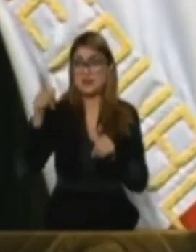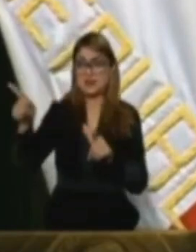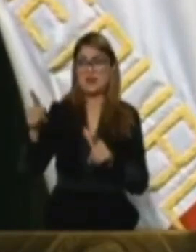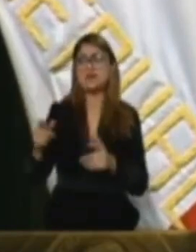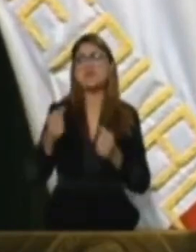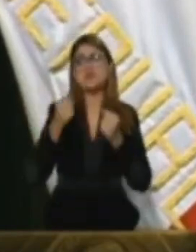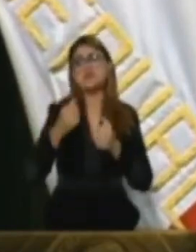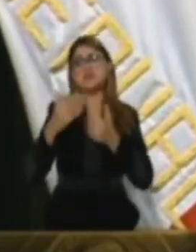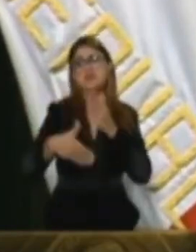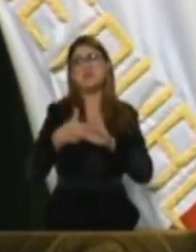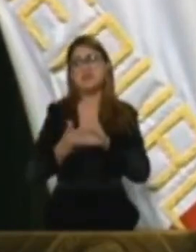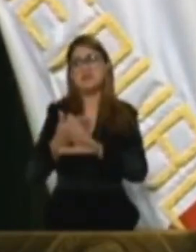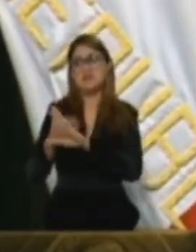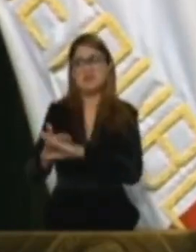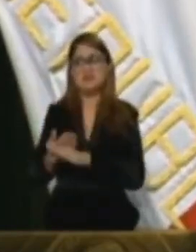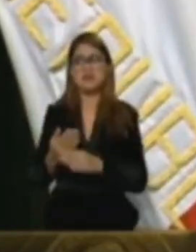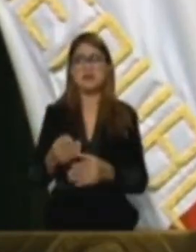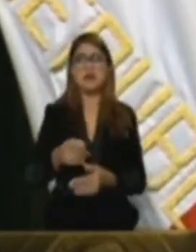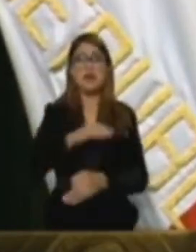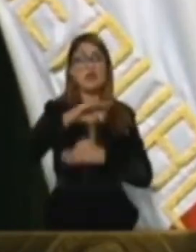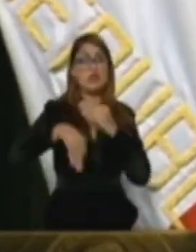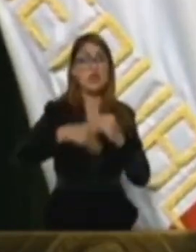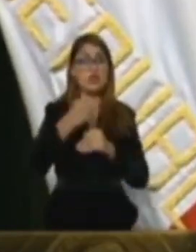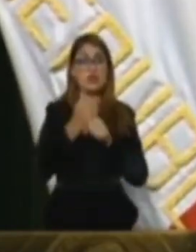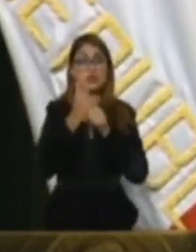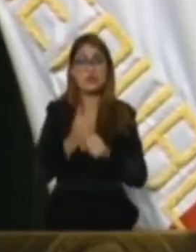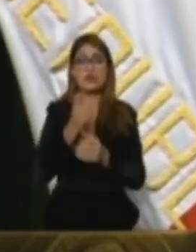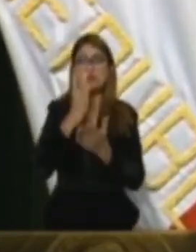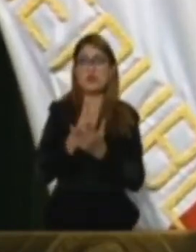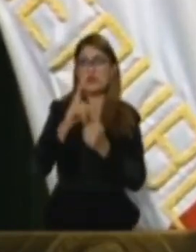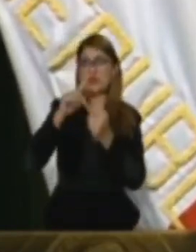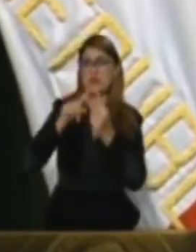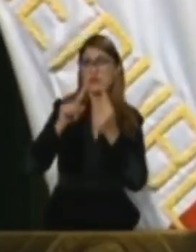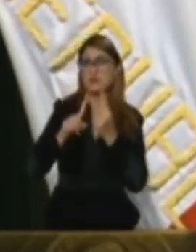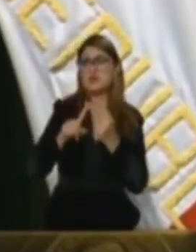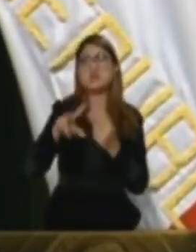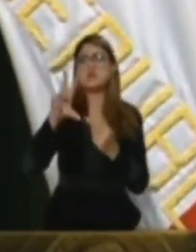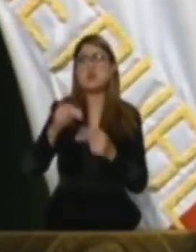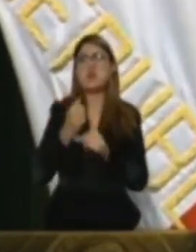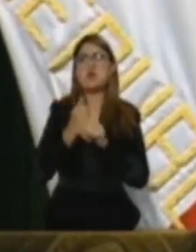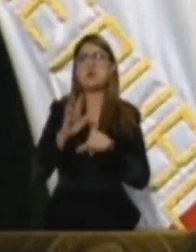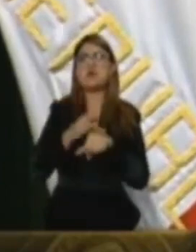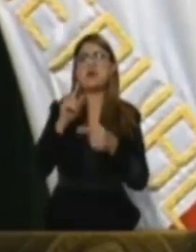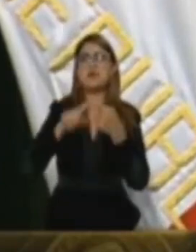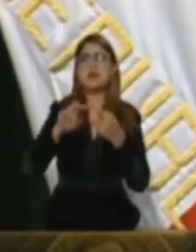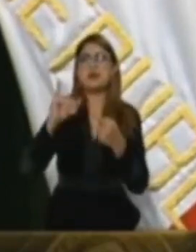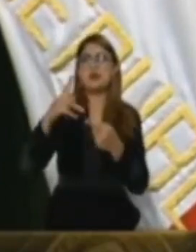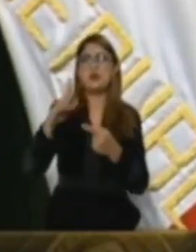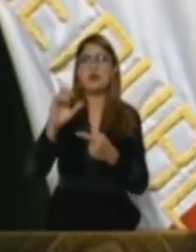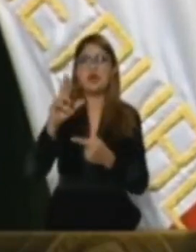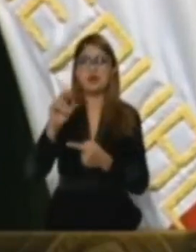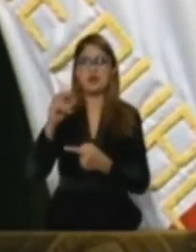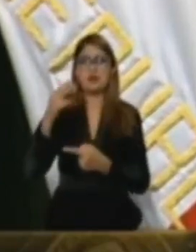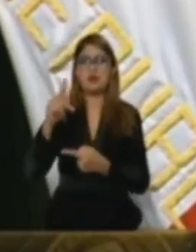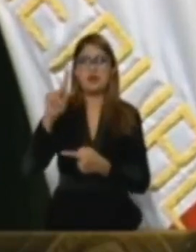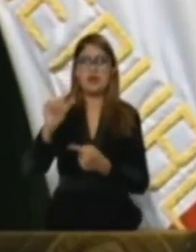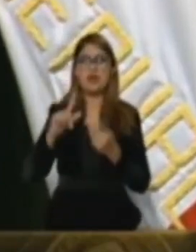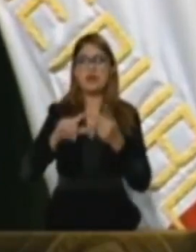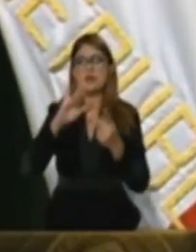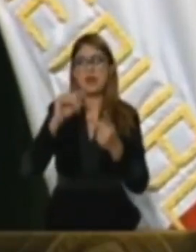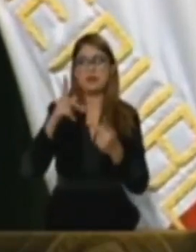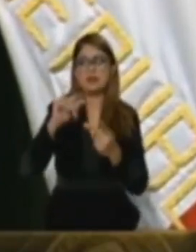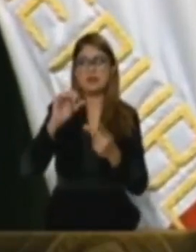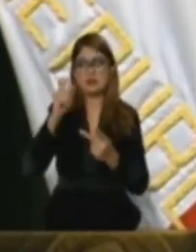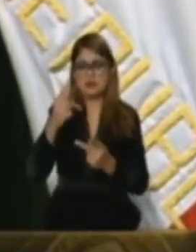Huerta. Todos, menos don Victoriano Huerta ni don Aureliano Blanquet, porque esos desgraciados están manchados por el estigma